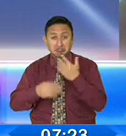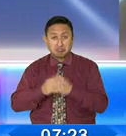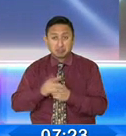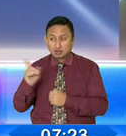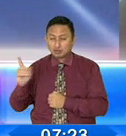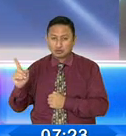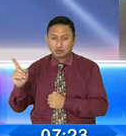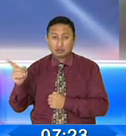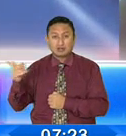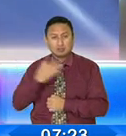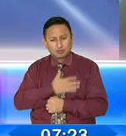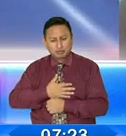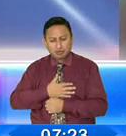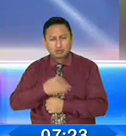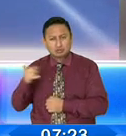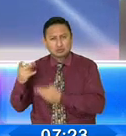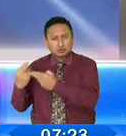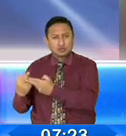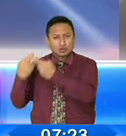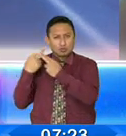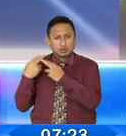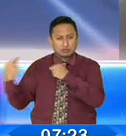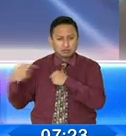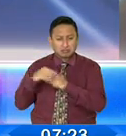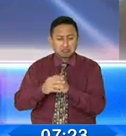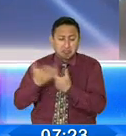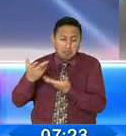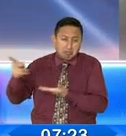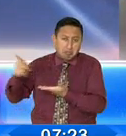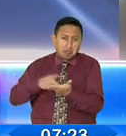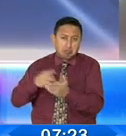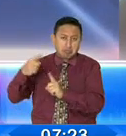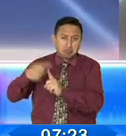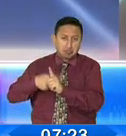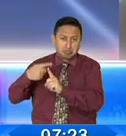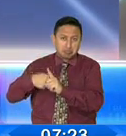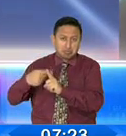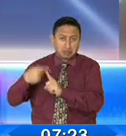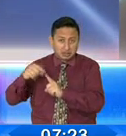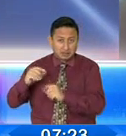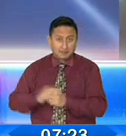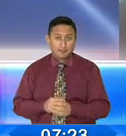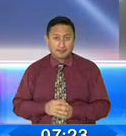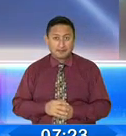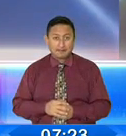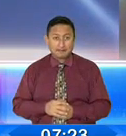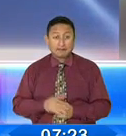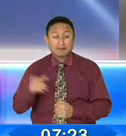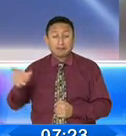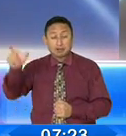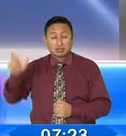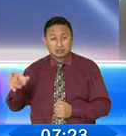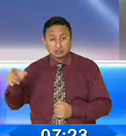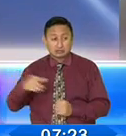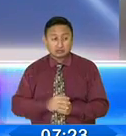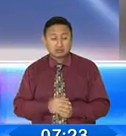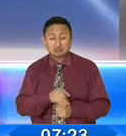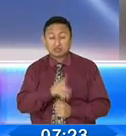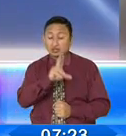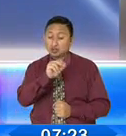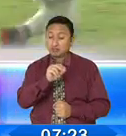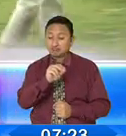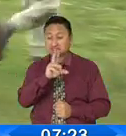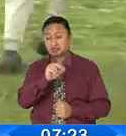que por favor me pase, aunque sea la pensión alimenticia, la tenencia y todo eso. Y como el señor no quiere